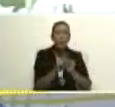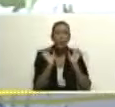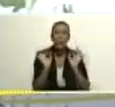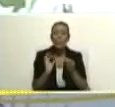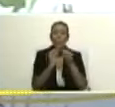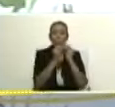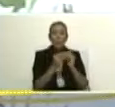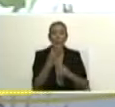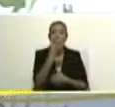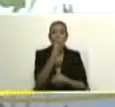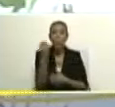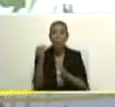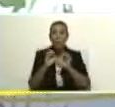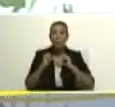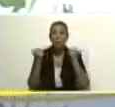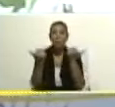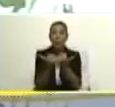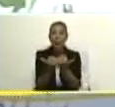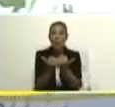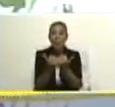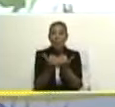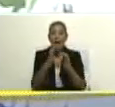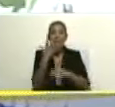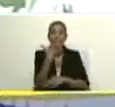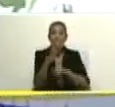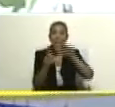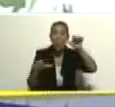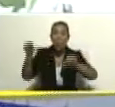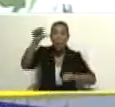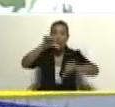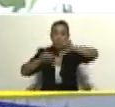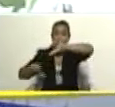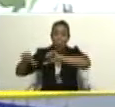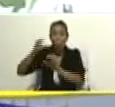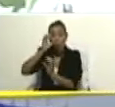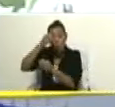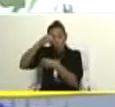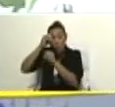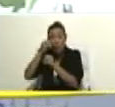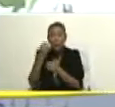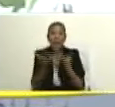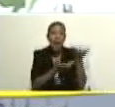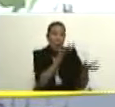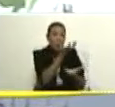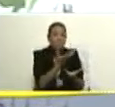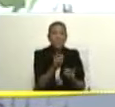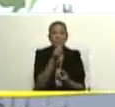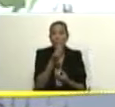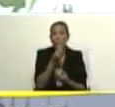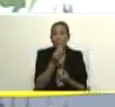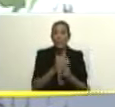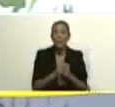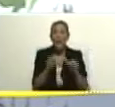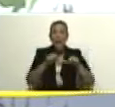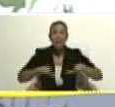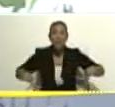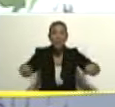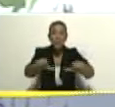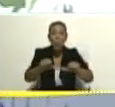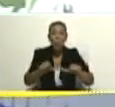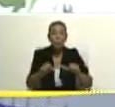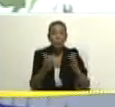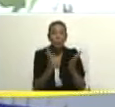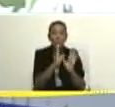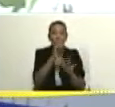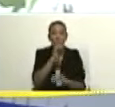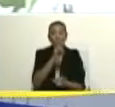reparado 40 aulas, 5 laboratorios, la cocina comedor, el Centro